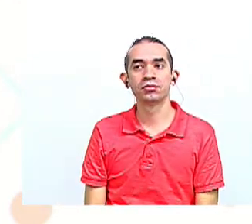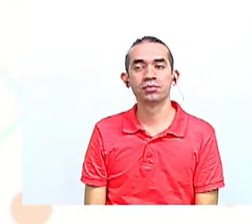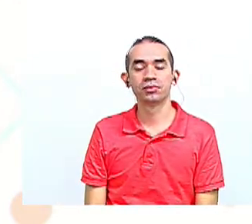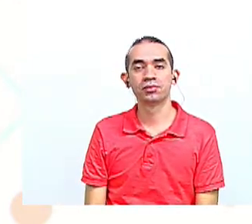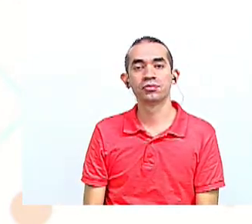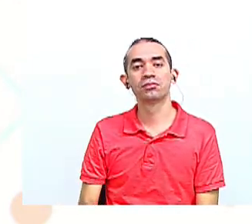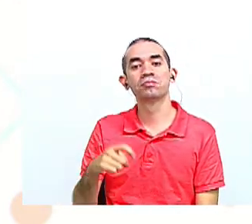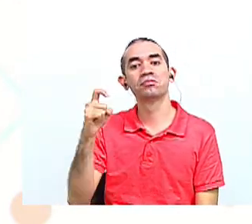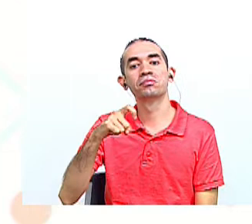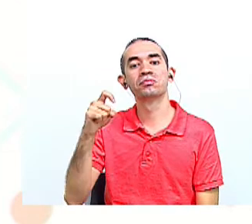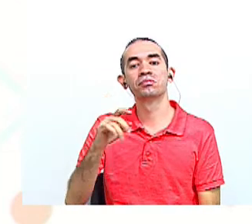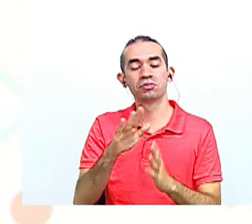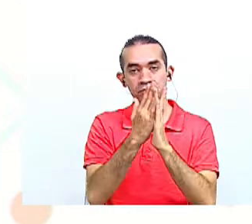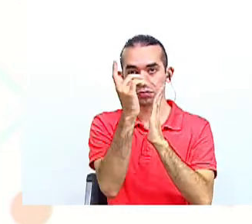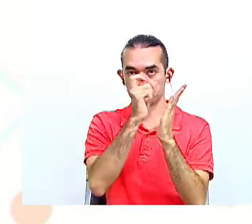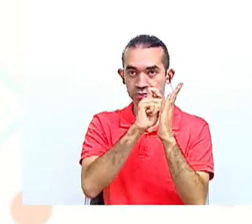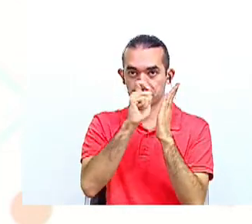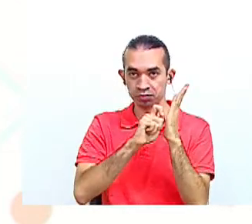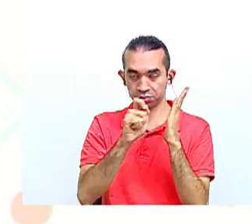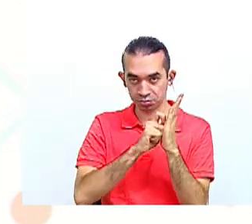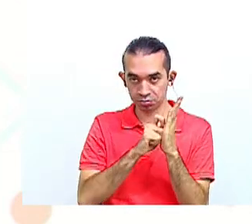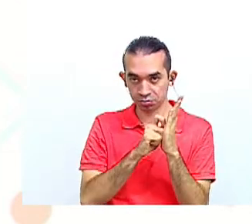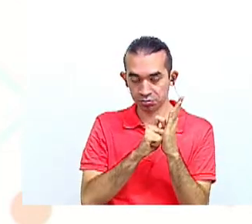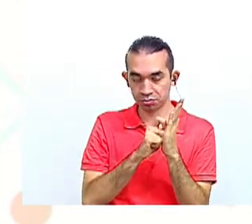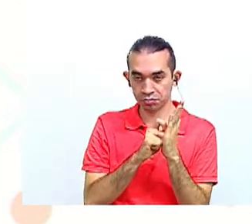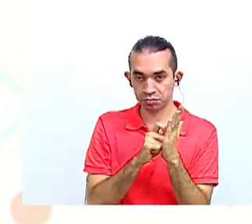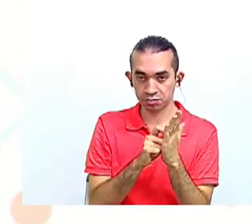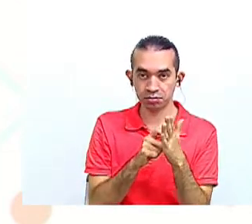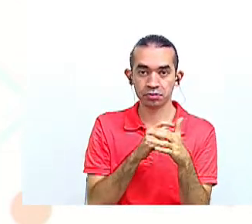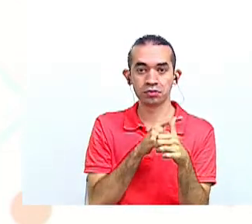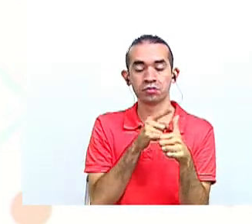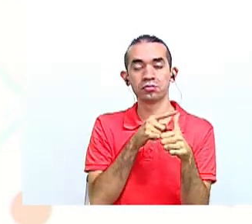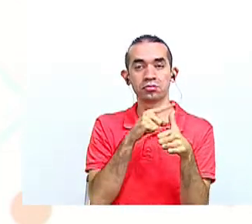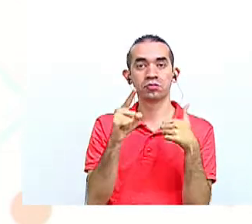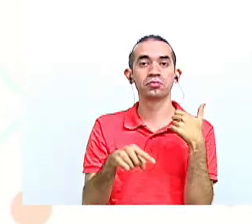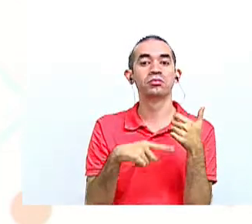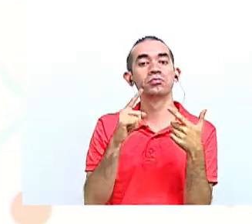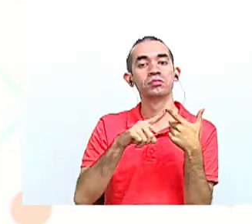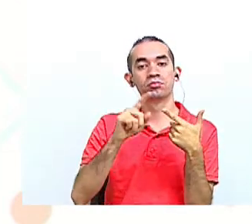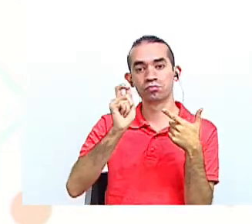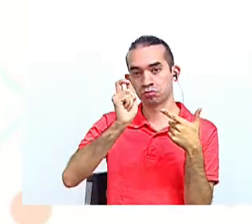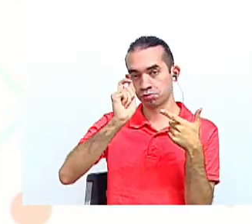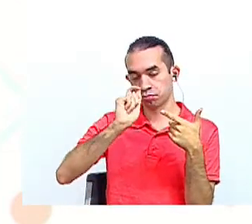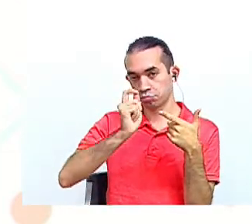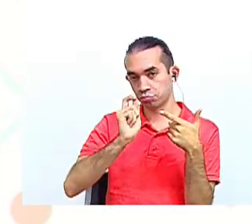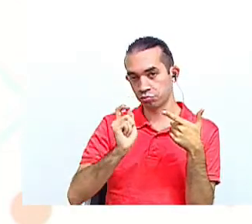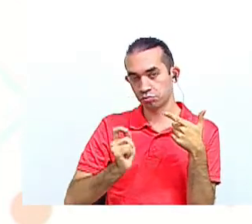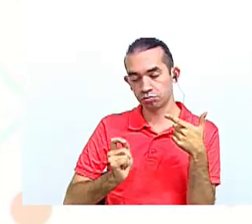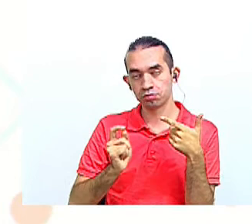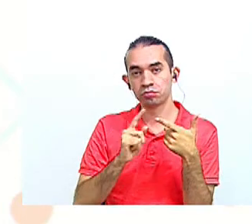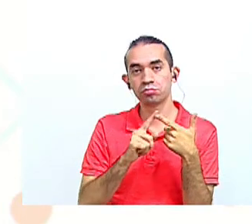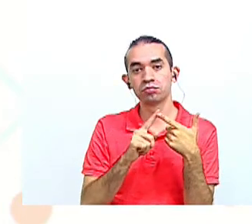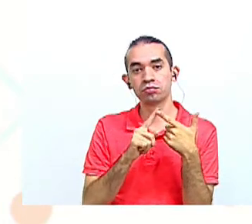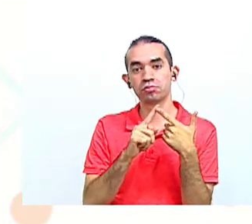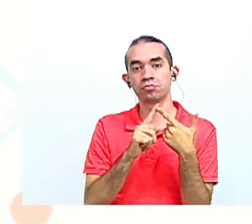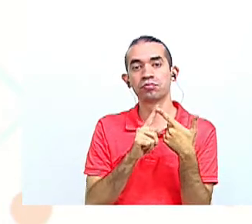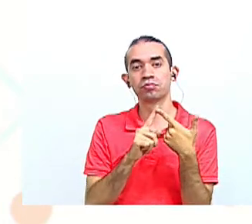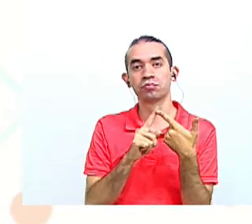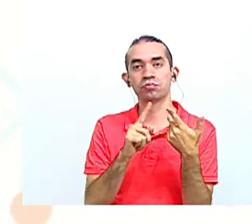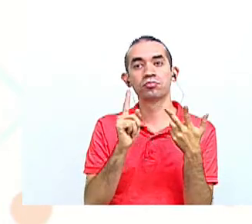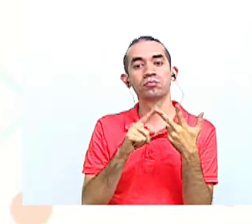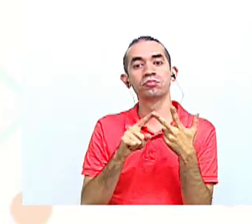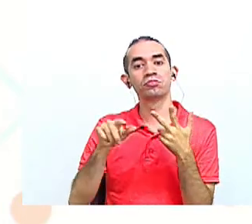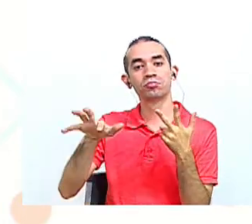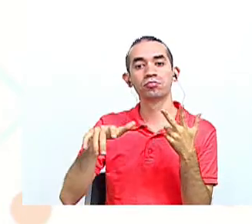Necesitamos el cuaderno para realizar nuestras notas, lápiz para realizar los apuntes